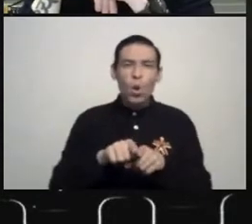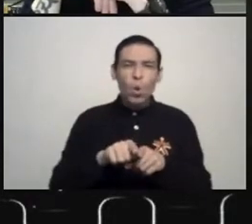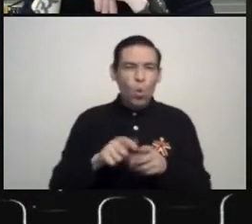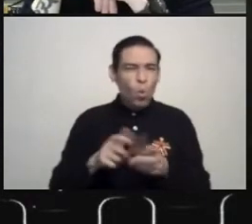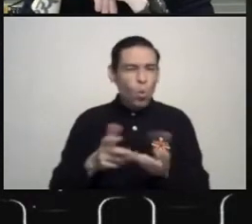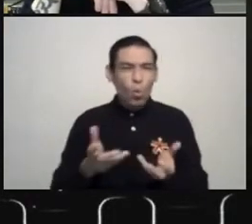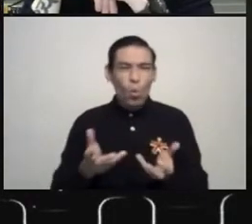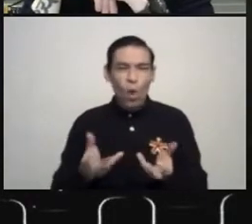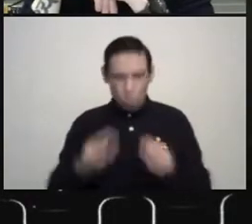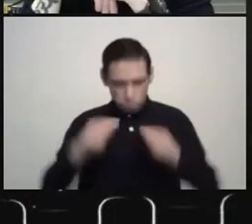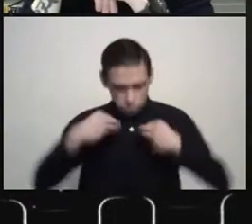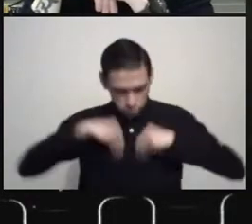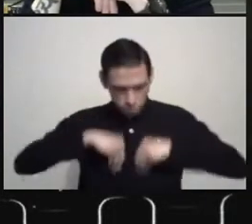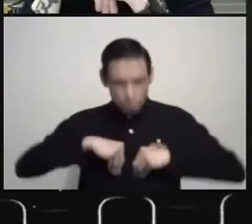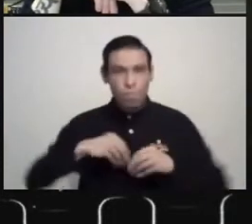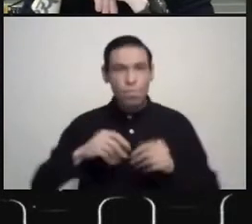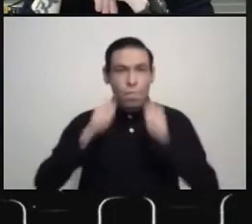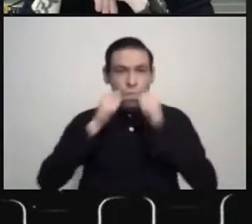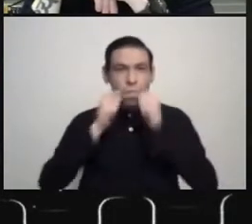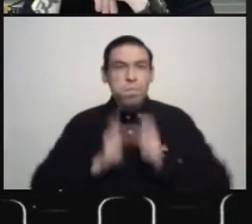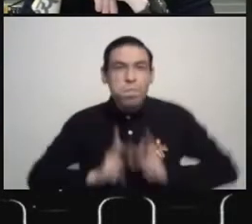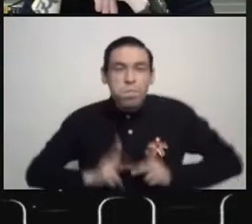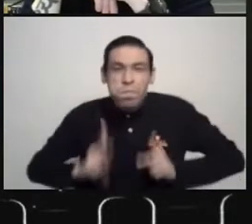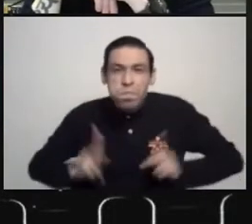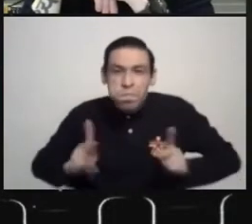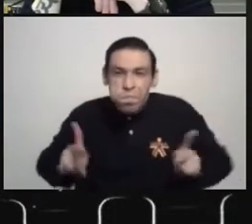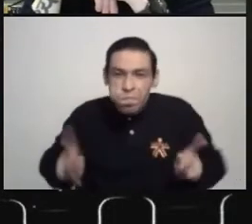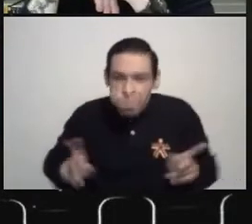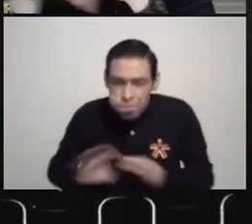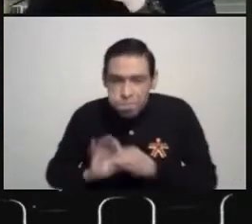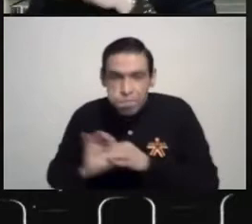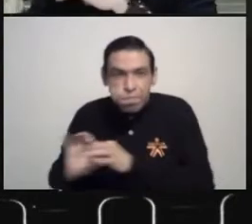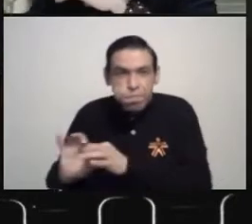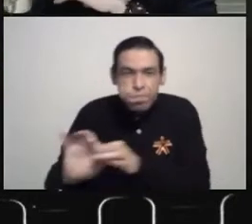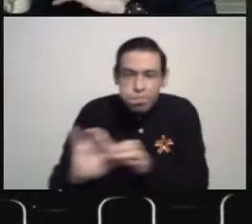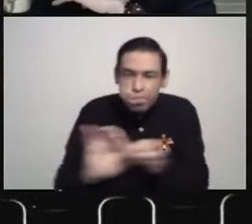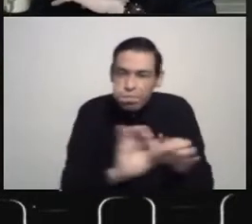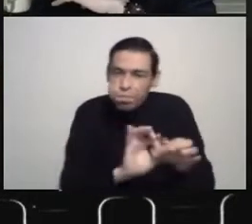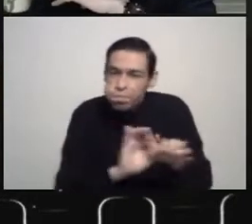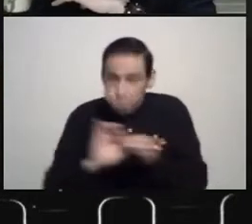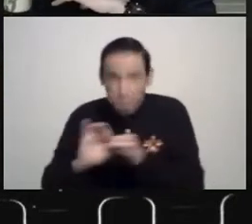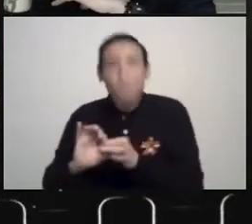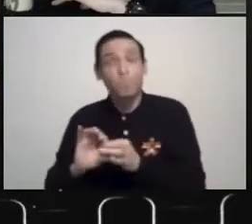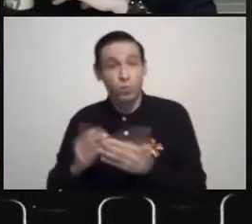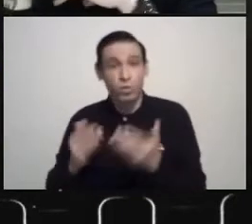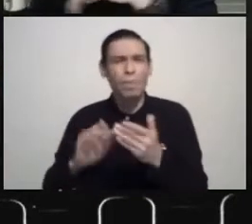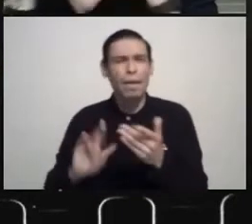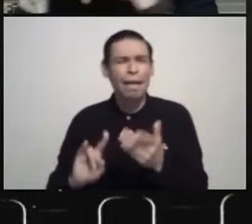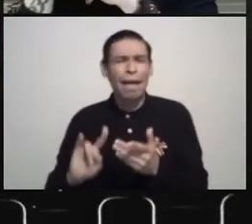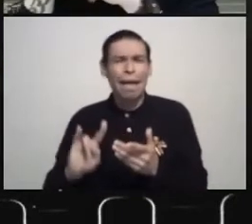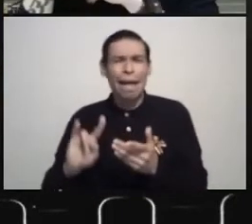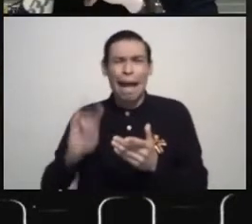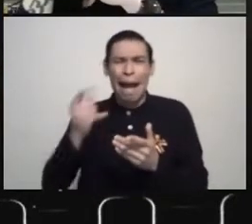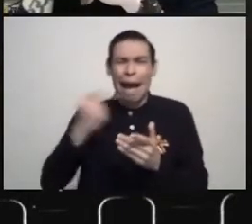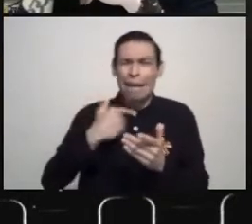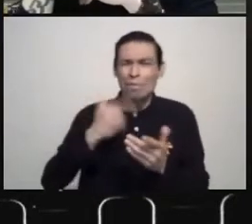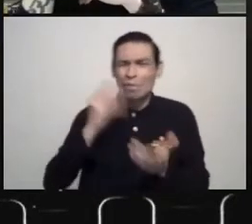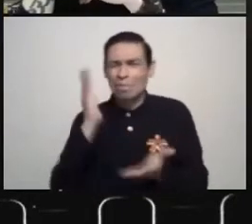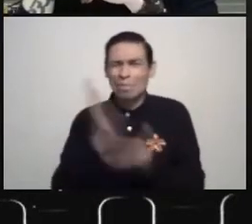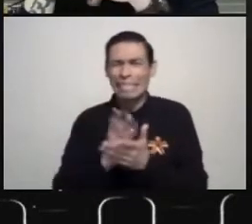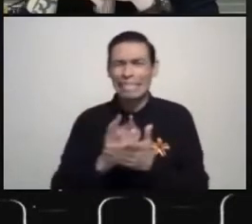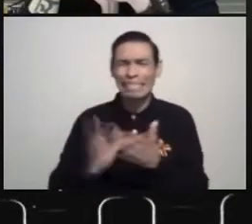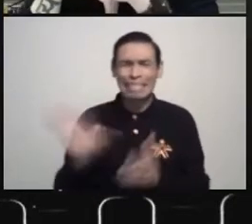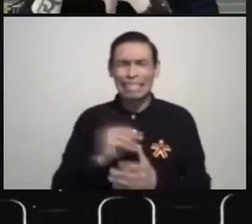humano, creo que cualquier cosa que medio patine puede como uno angustiarse y sentirse mal.